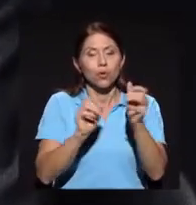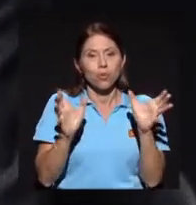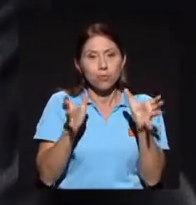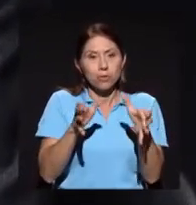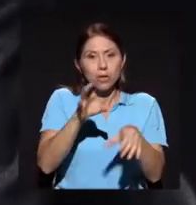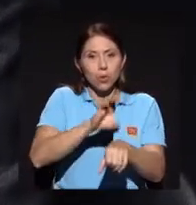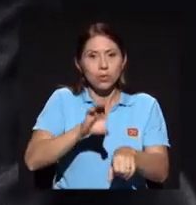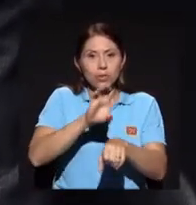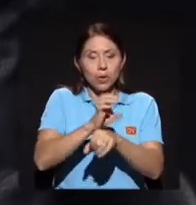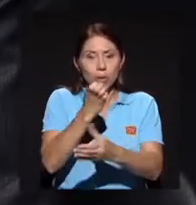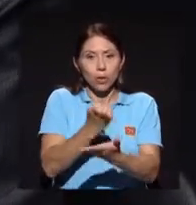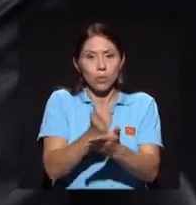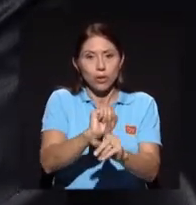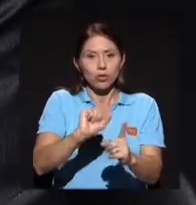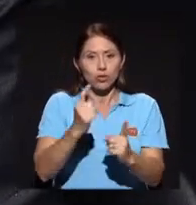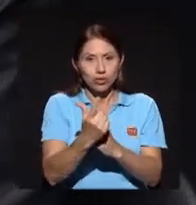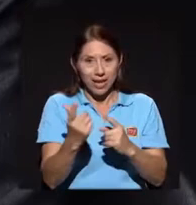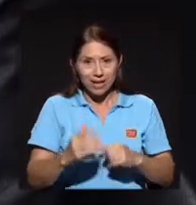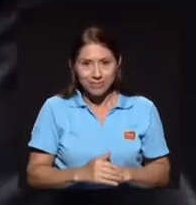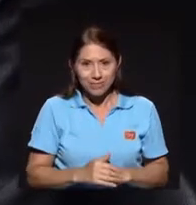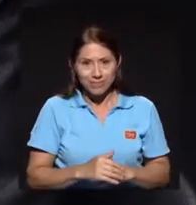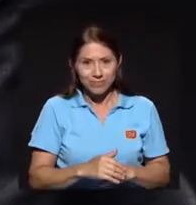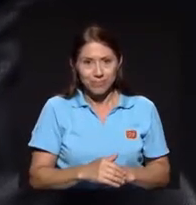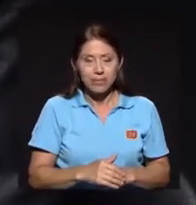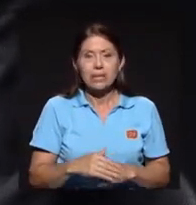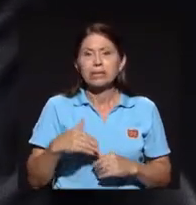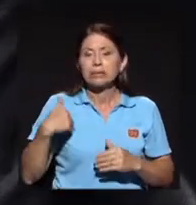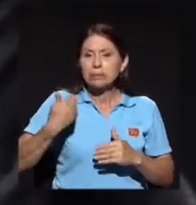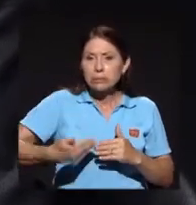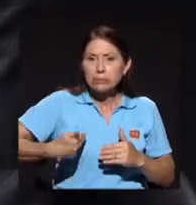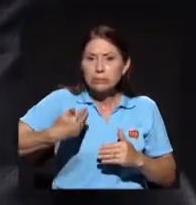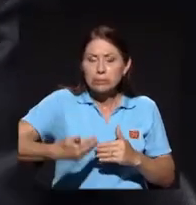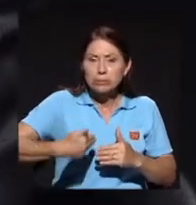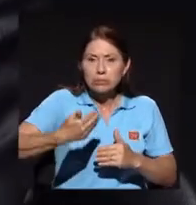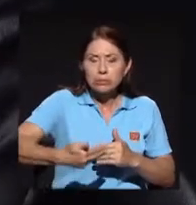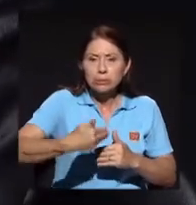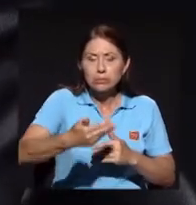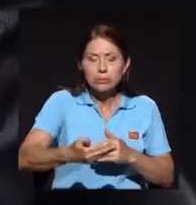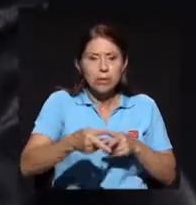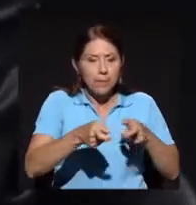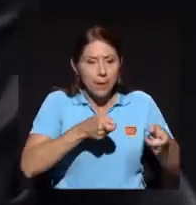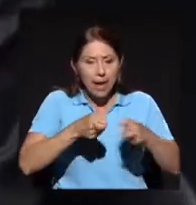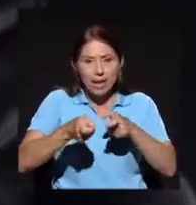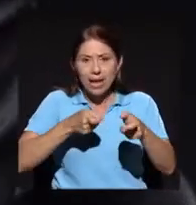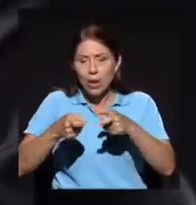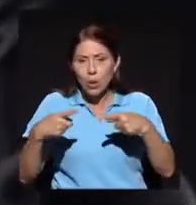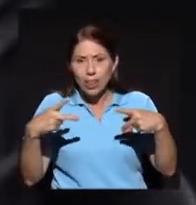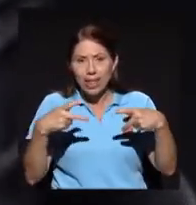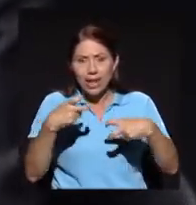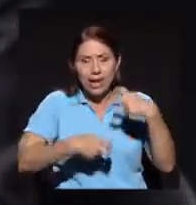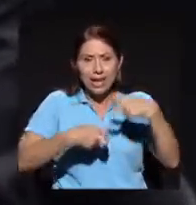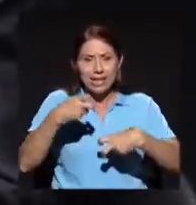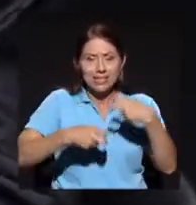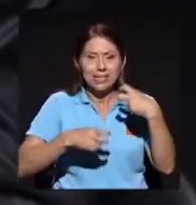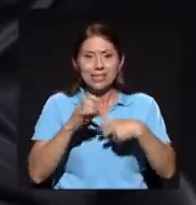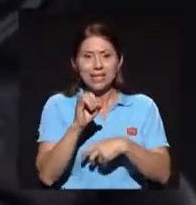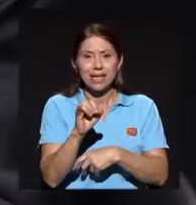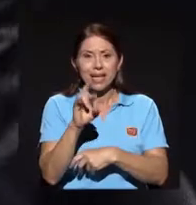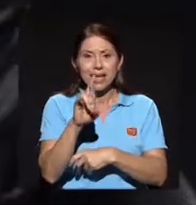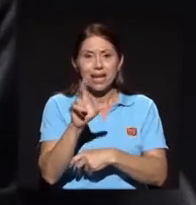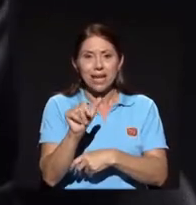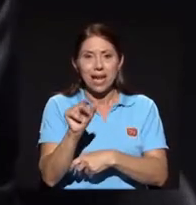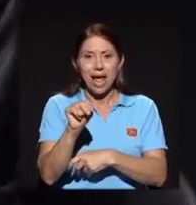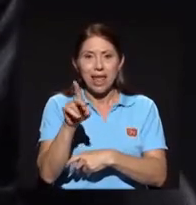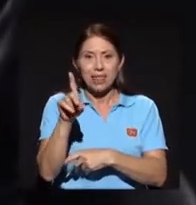económico y social el manejo de reiteradas crisis en irlanda con acuerdos de sociedad de